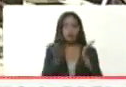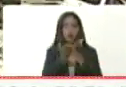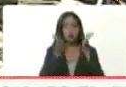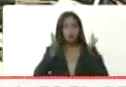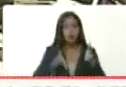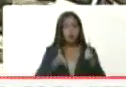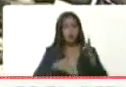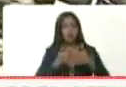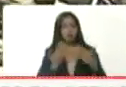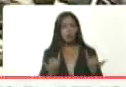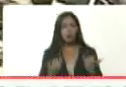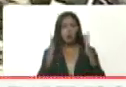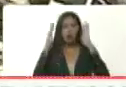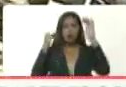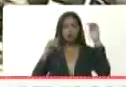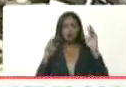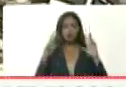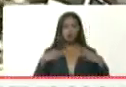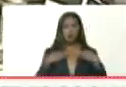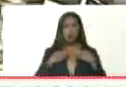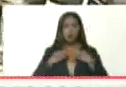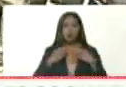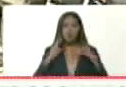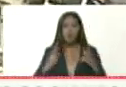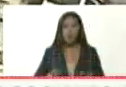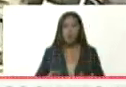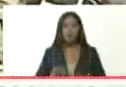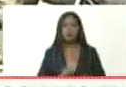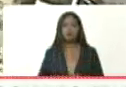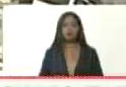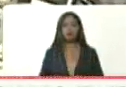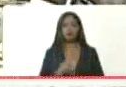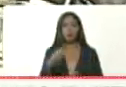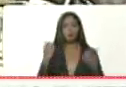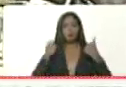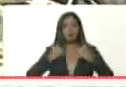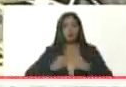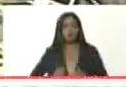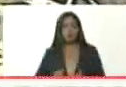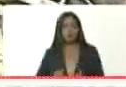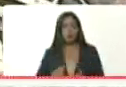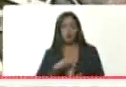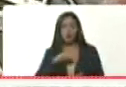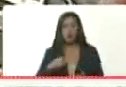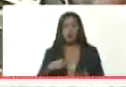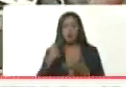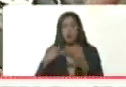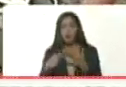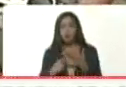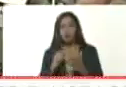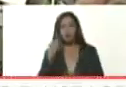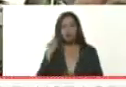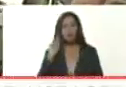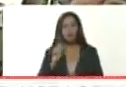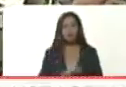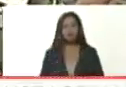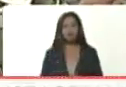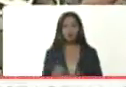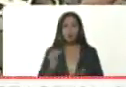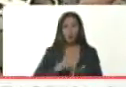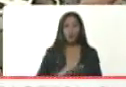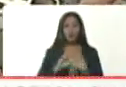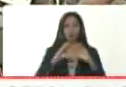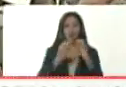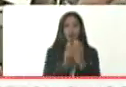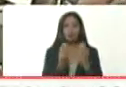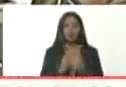la atención de su uniforme de su morral de sus materiales fundamentales para el regreso a clase a la